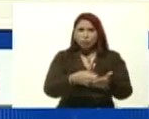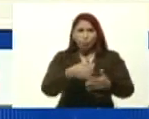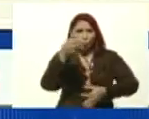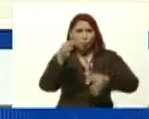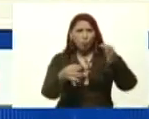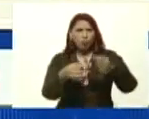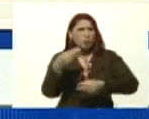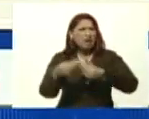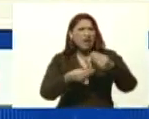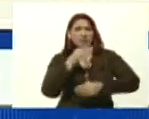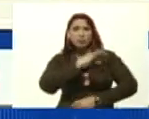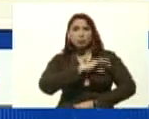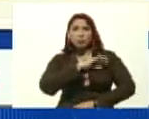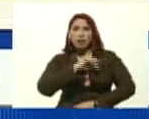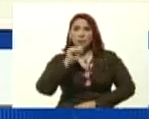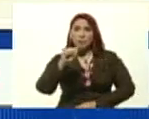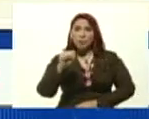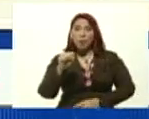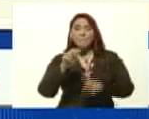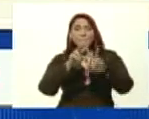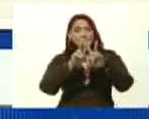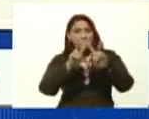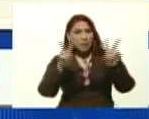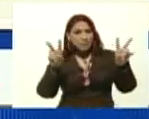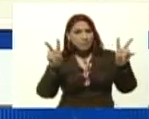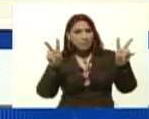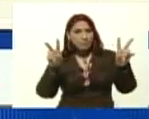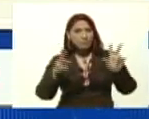socialismo? Paz,